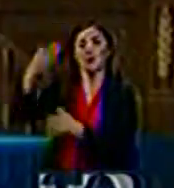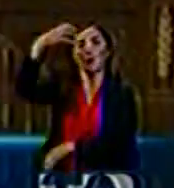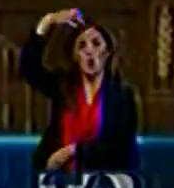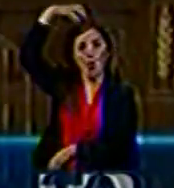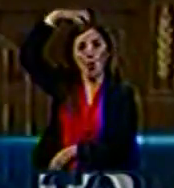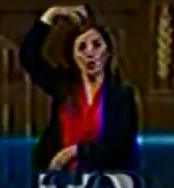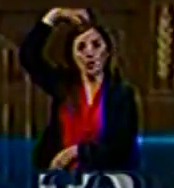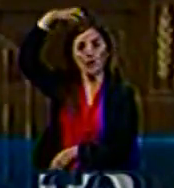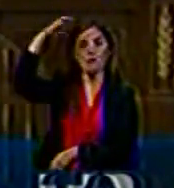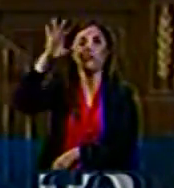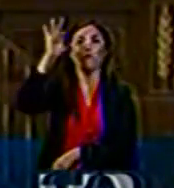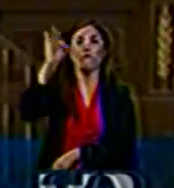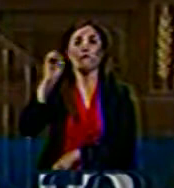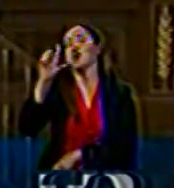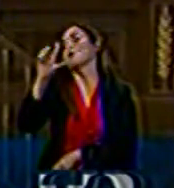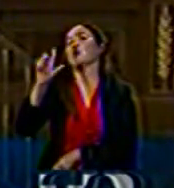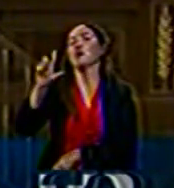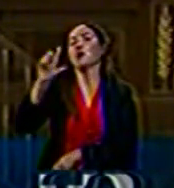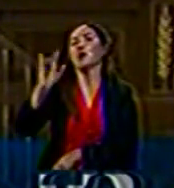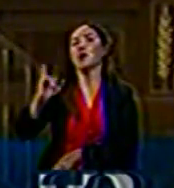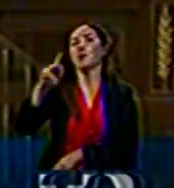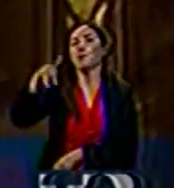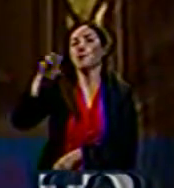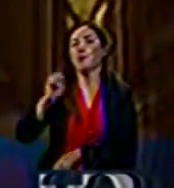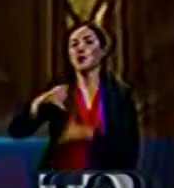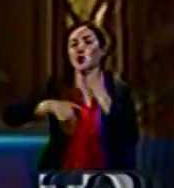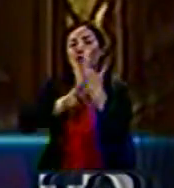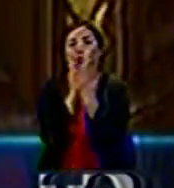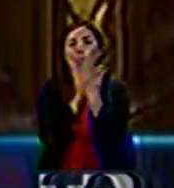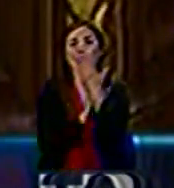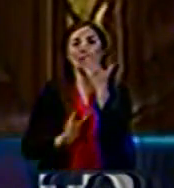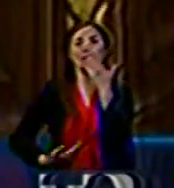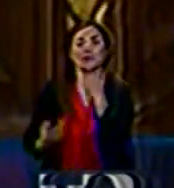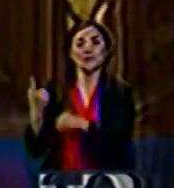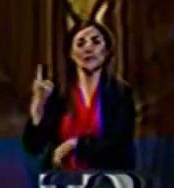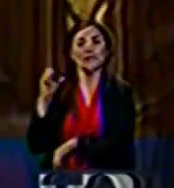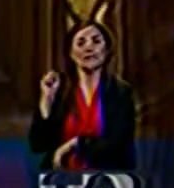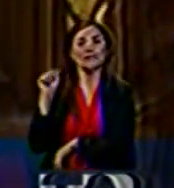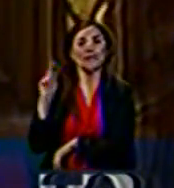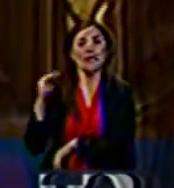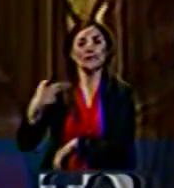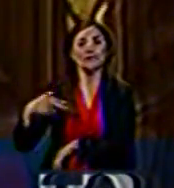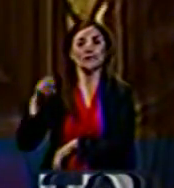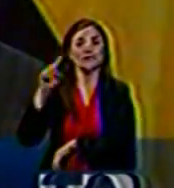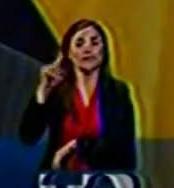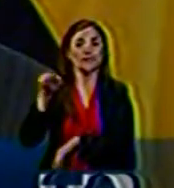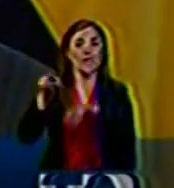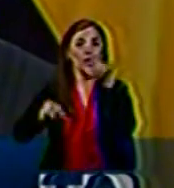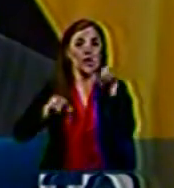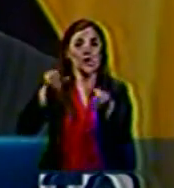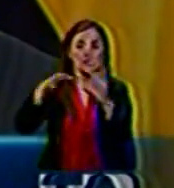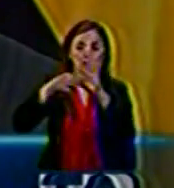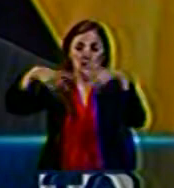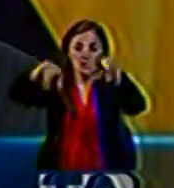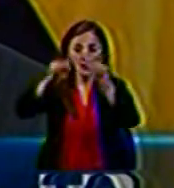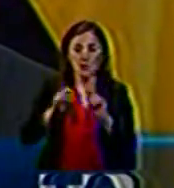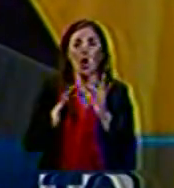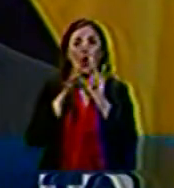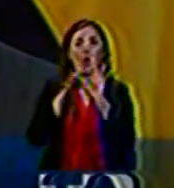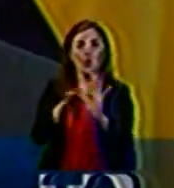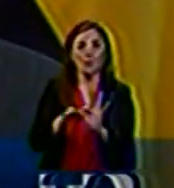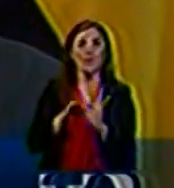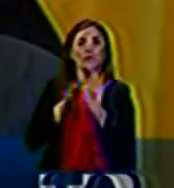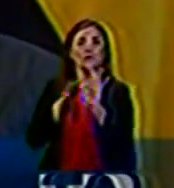rey Felipe VI y por el nuevo presidente del gobierno español, Pedro Sánchez. Suscribirá algunos convenios de